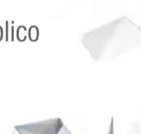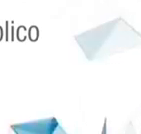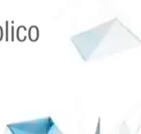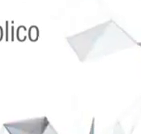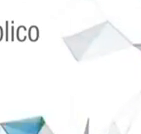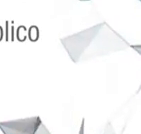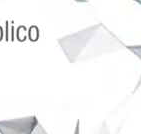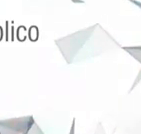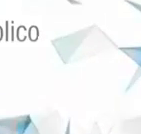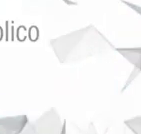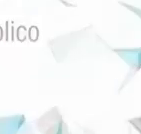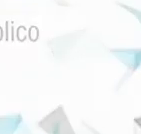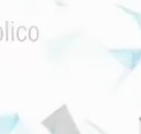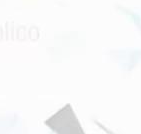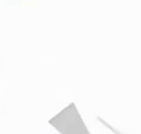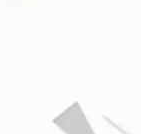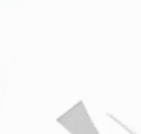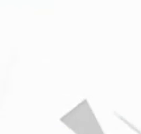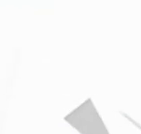todo público.